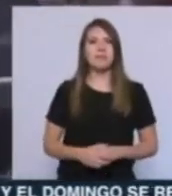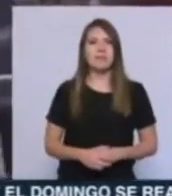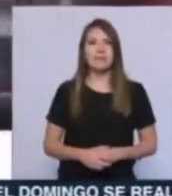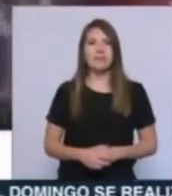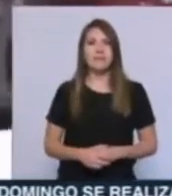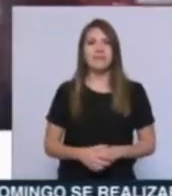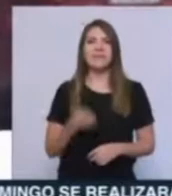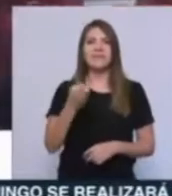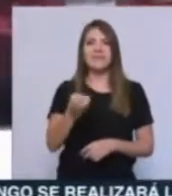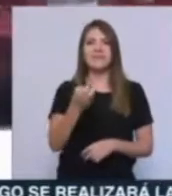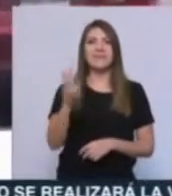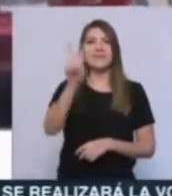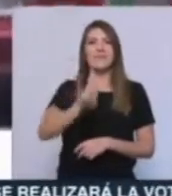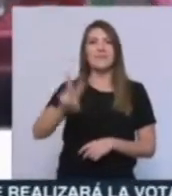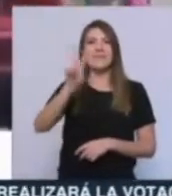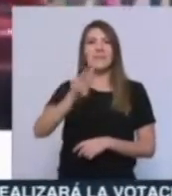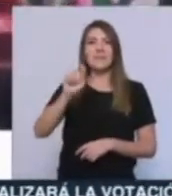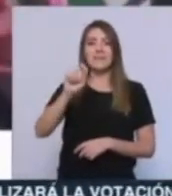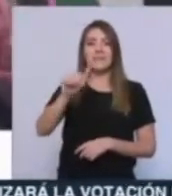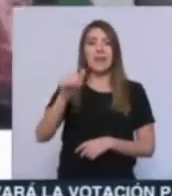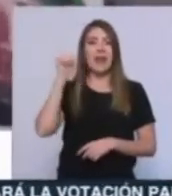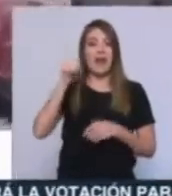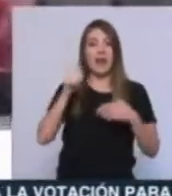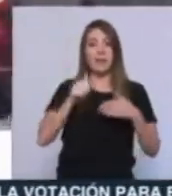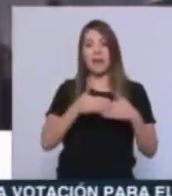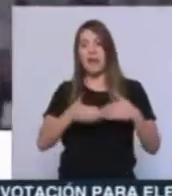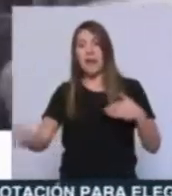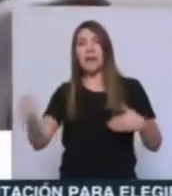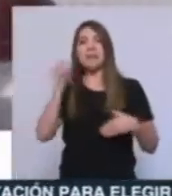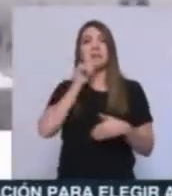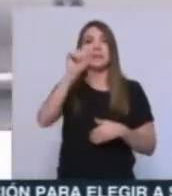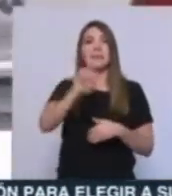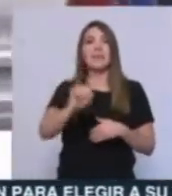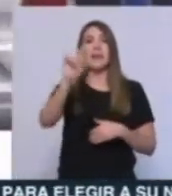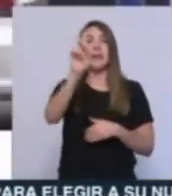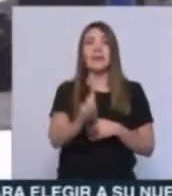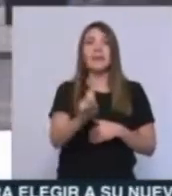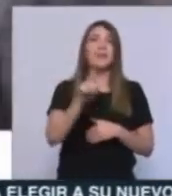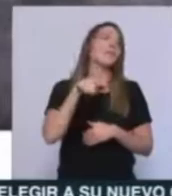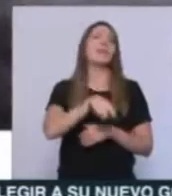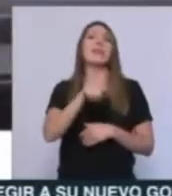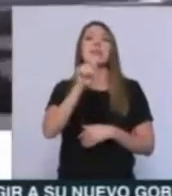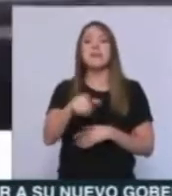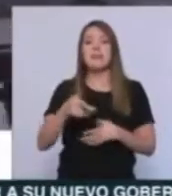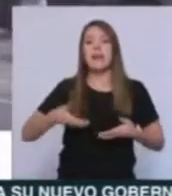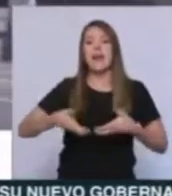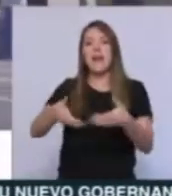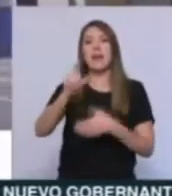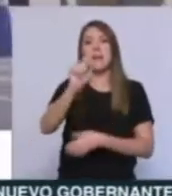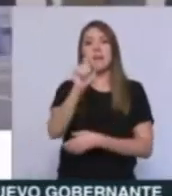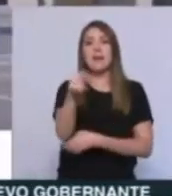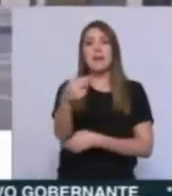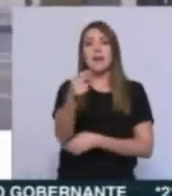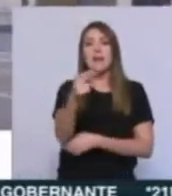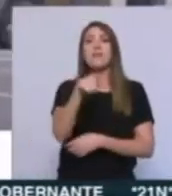Desde este viernes 26 de abril y a partir de todos los fines de semana en punto de las 3 de la tarde, la avenida 20 de Noviembre se convertirá